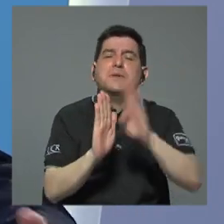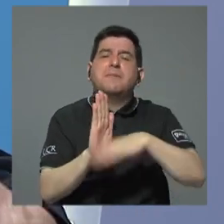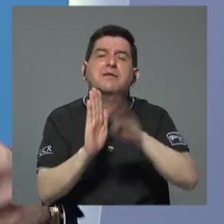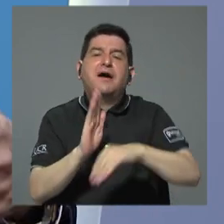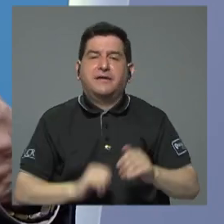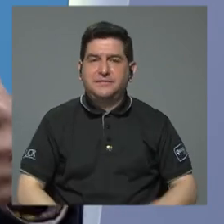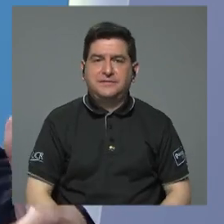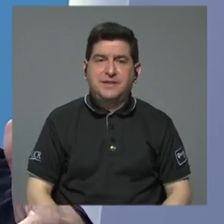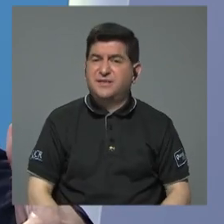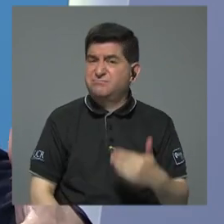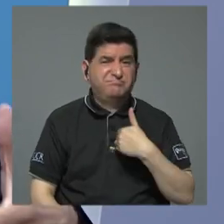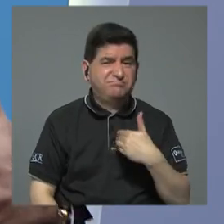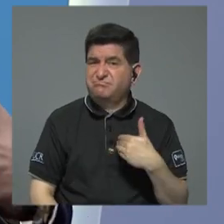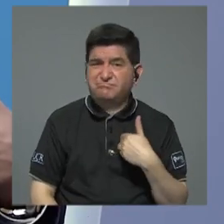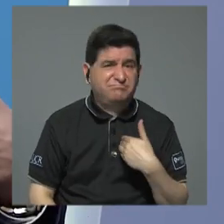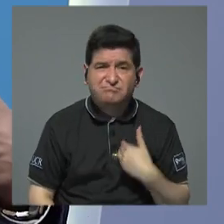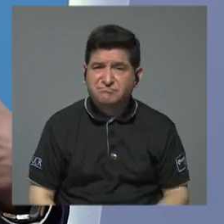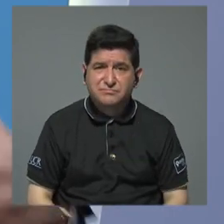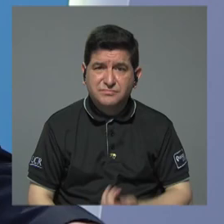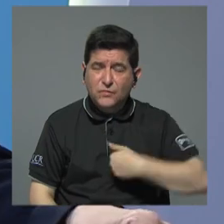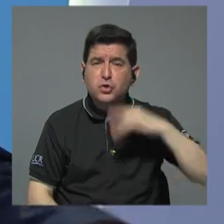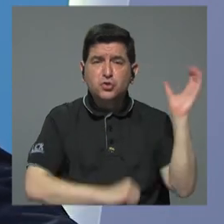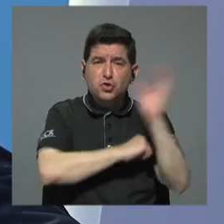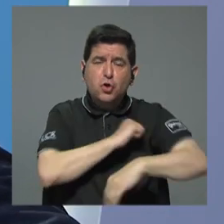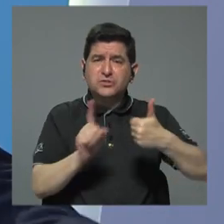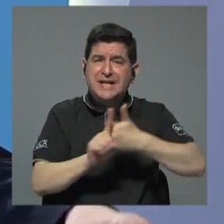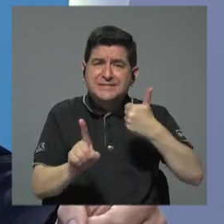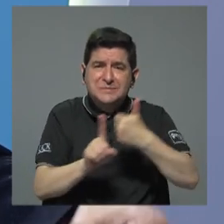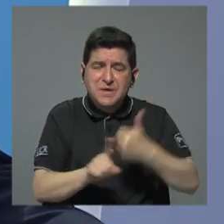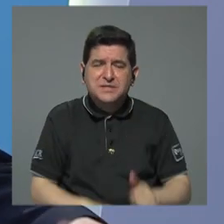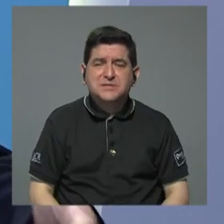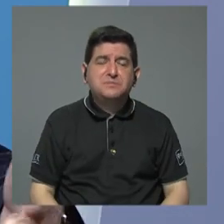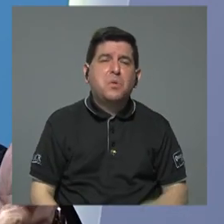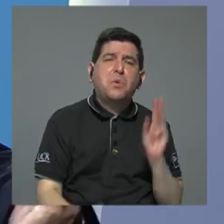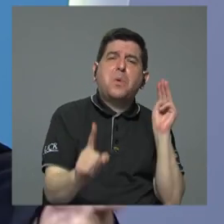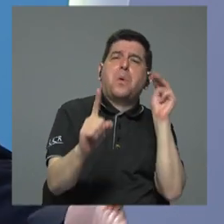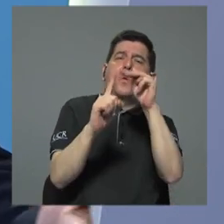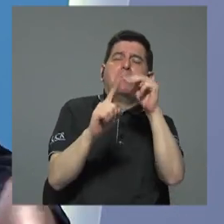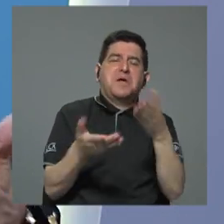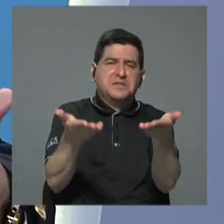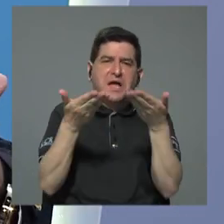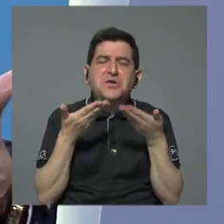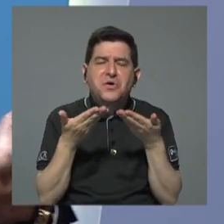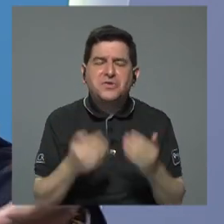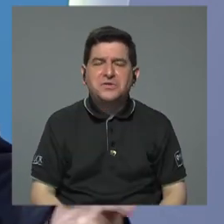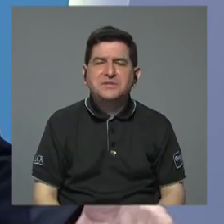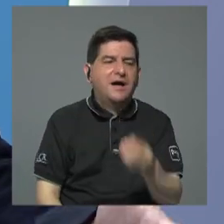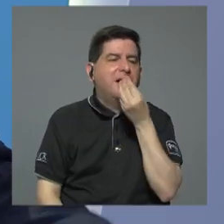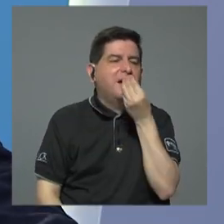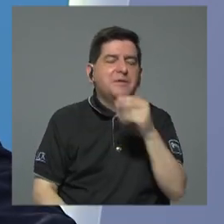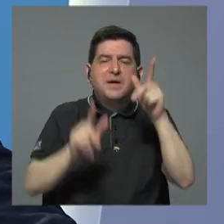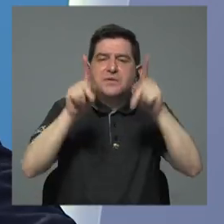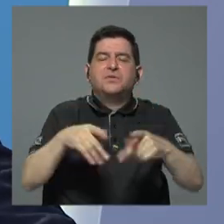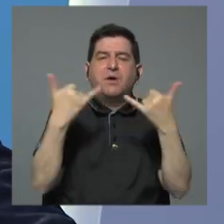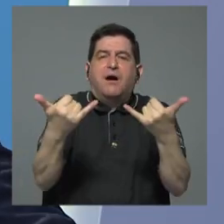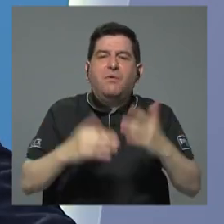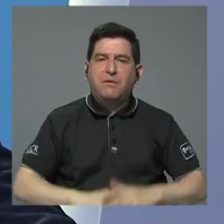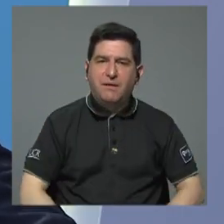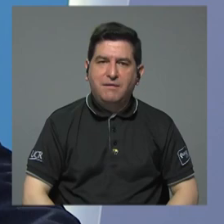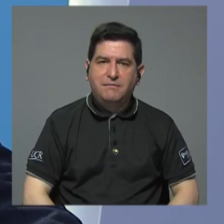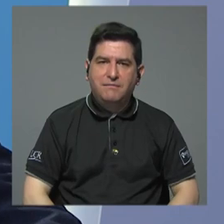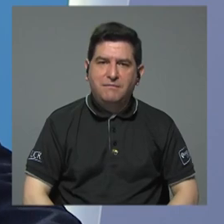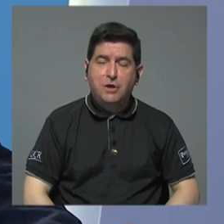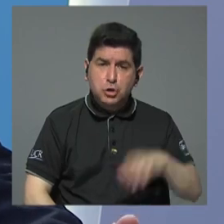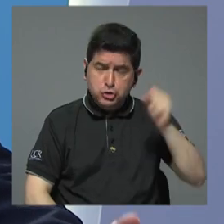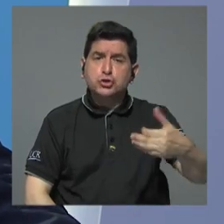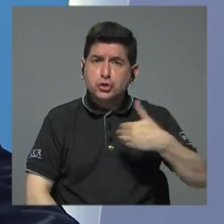barata y no la tenemos, nos estamos castigando en pro de unas metas que no nos están dando, eso no le da de comer a la gente en este momento. Por supuesto